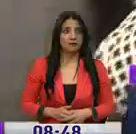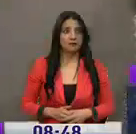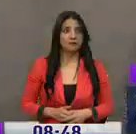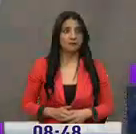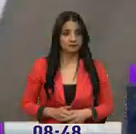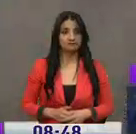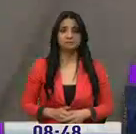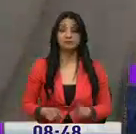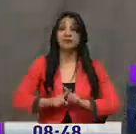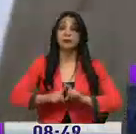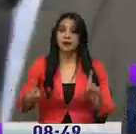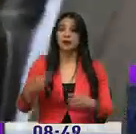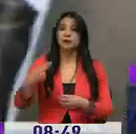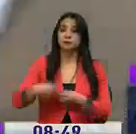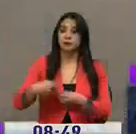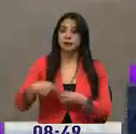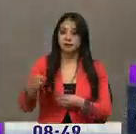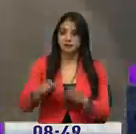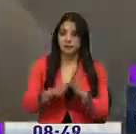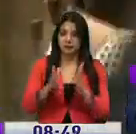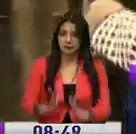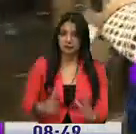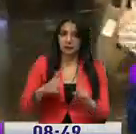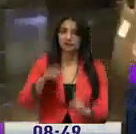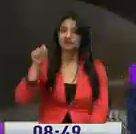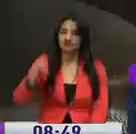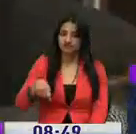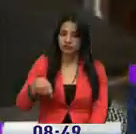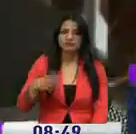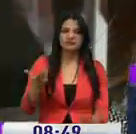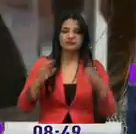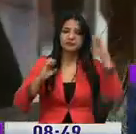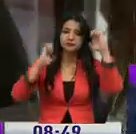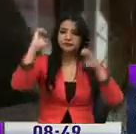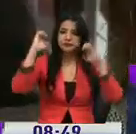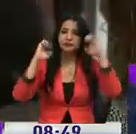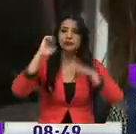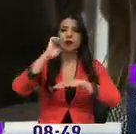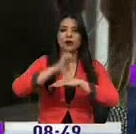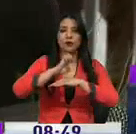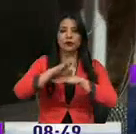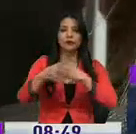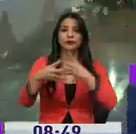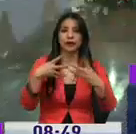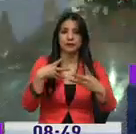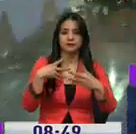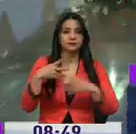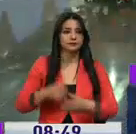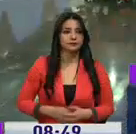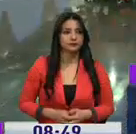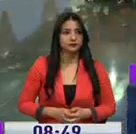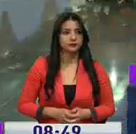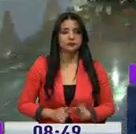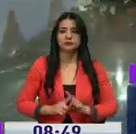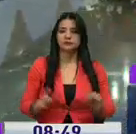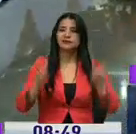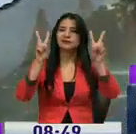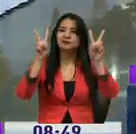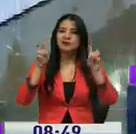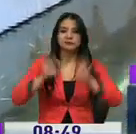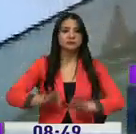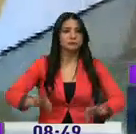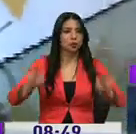A donde sí asistió la ministra Romo fue a la denominada Estrategia por un Ecuador de Transparencia. Ahí habló de varios temas de